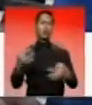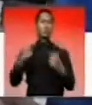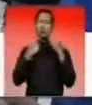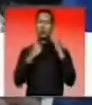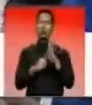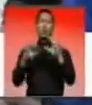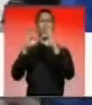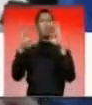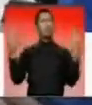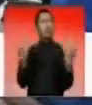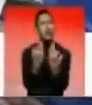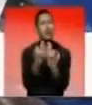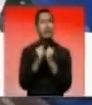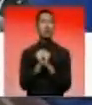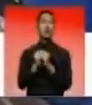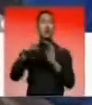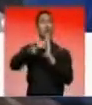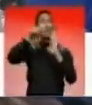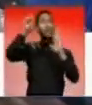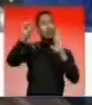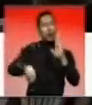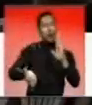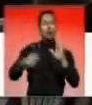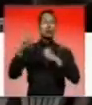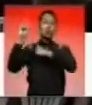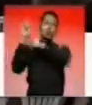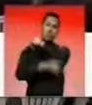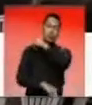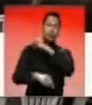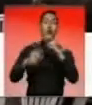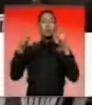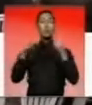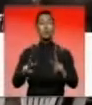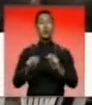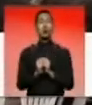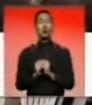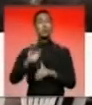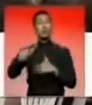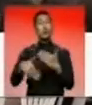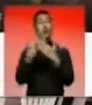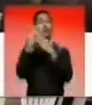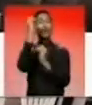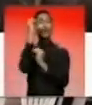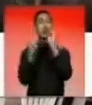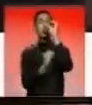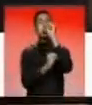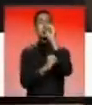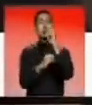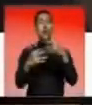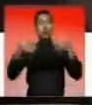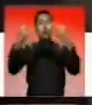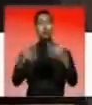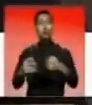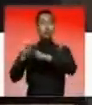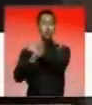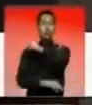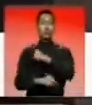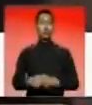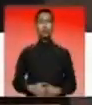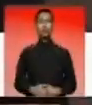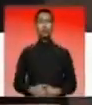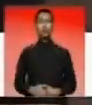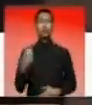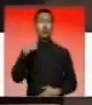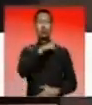la familia, acceso a jueces y garantías penales, sumado a una nueva unidad de flagrancia. También sabemos que nunca se ha hecho tanto como